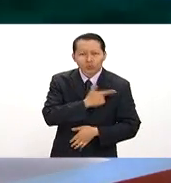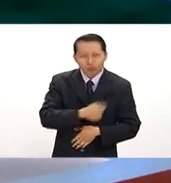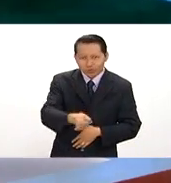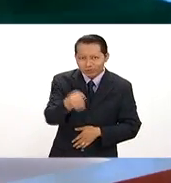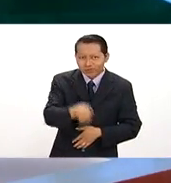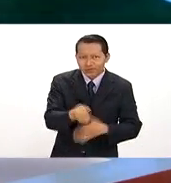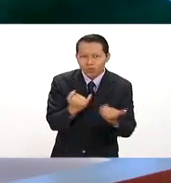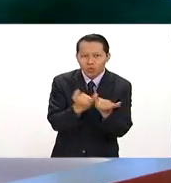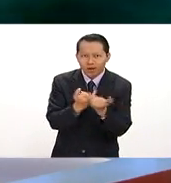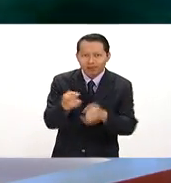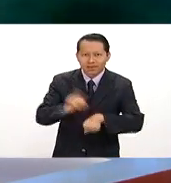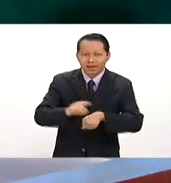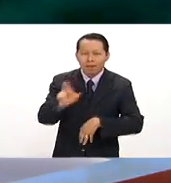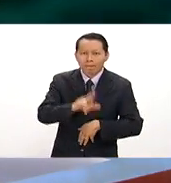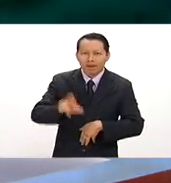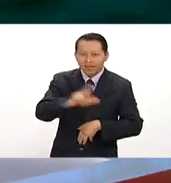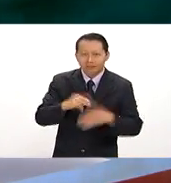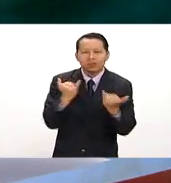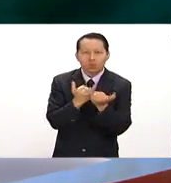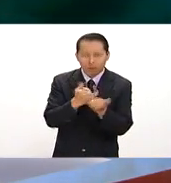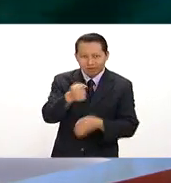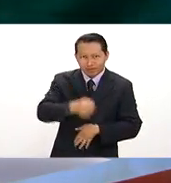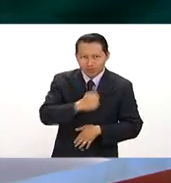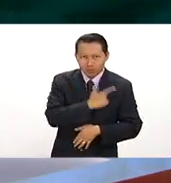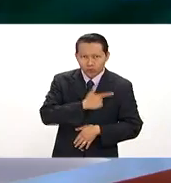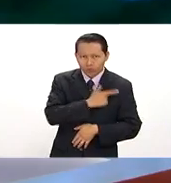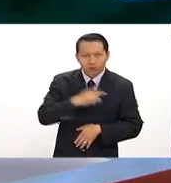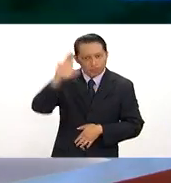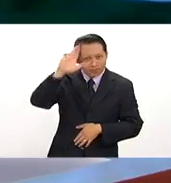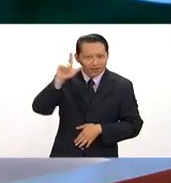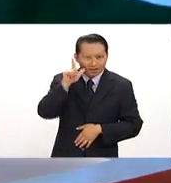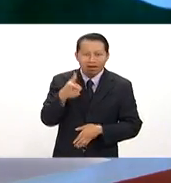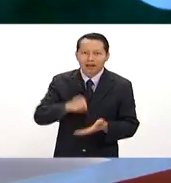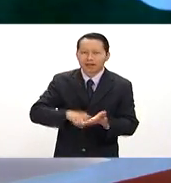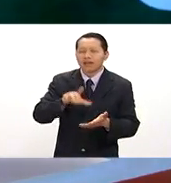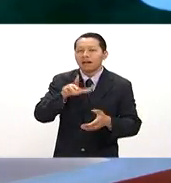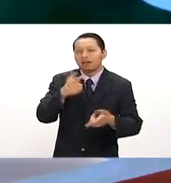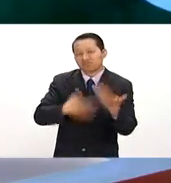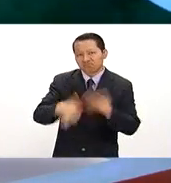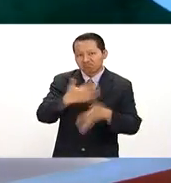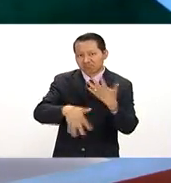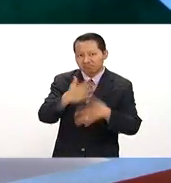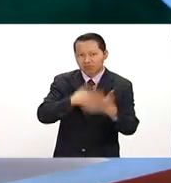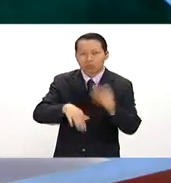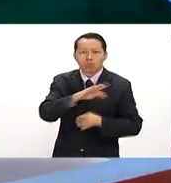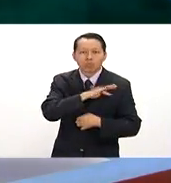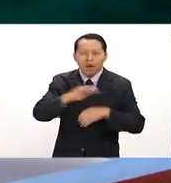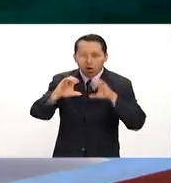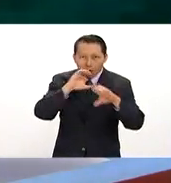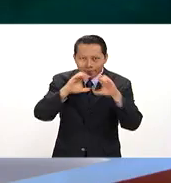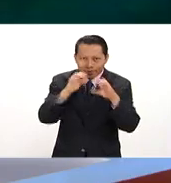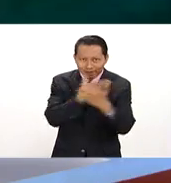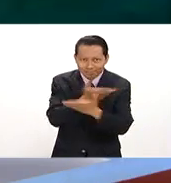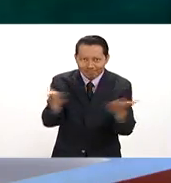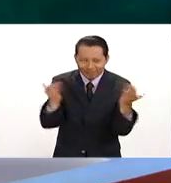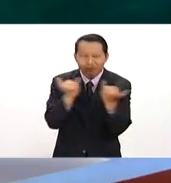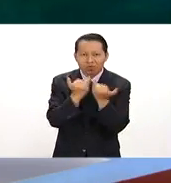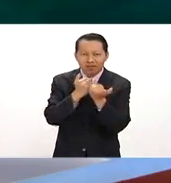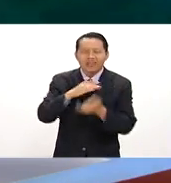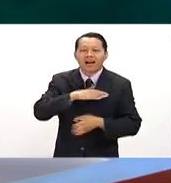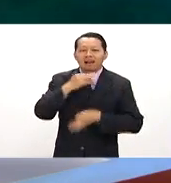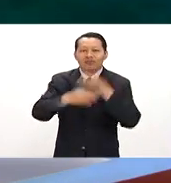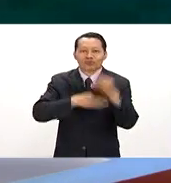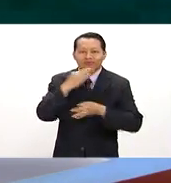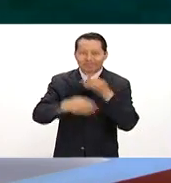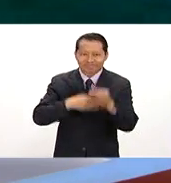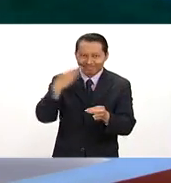martes. También saludamos con mucho gusto a Miguel González, quien se encuentra en la lengua de señas y nos permite comunicarnos con ustedes. Esto es informativo, le tenemos